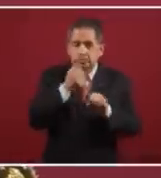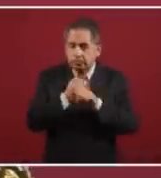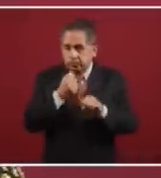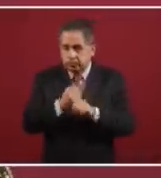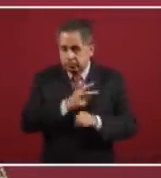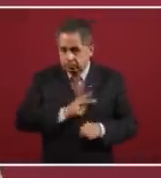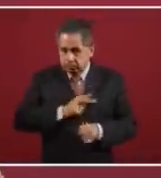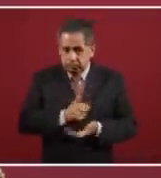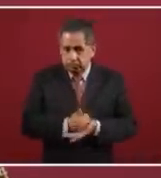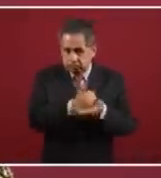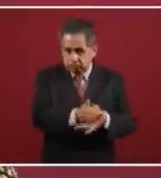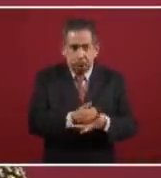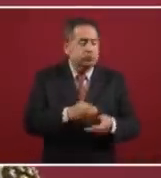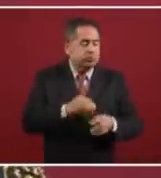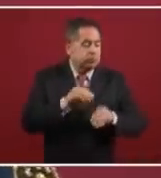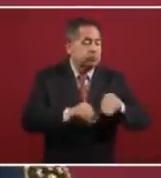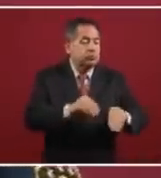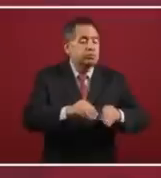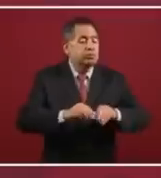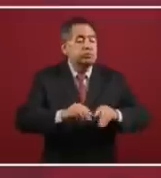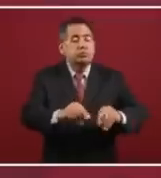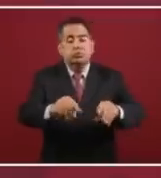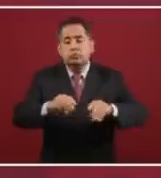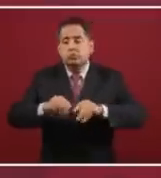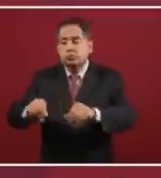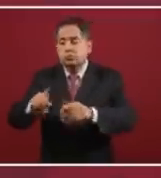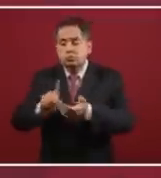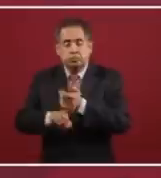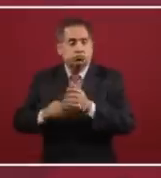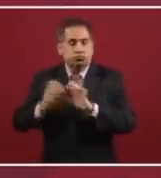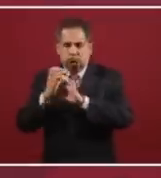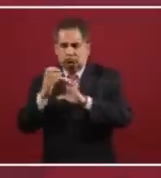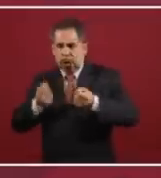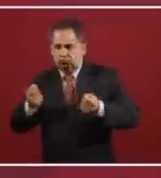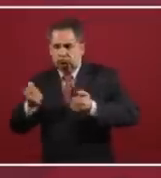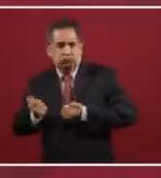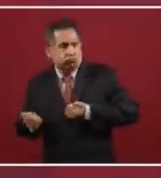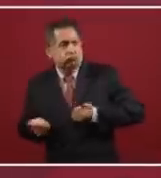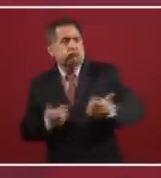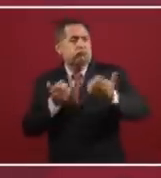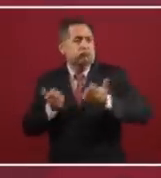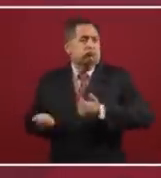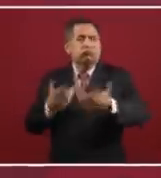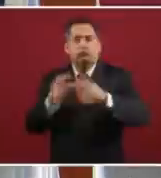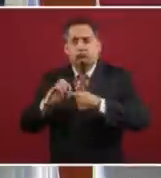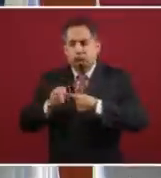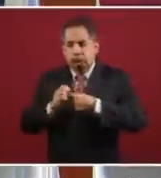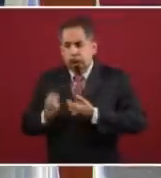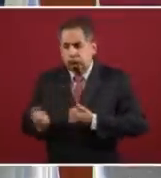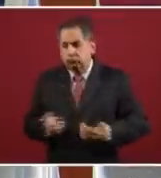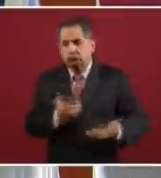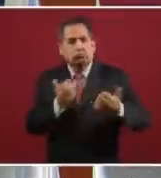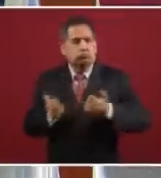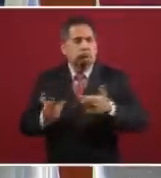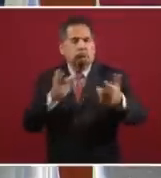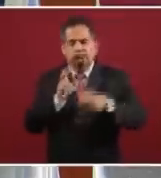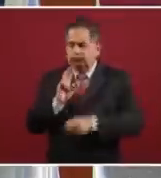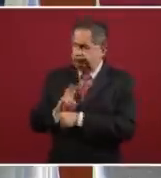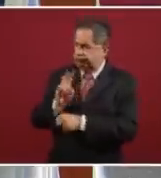seguridad al movimiento de estos convoyes que llevan tanto semilla como fertilizantes para que